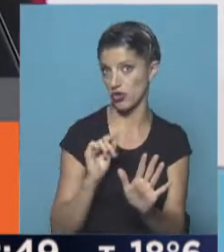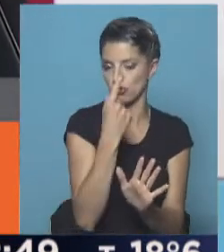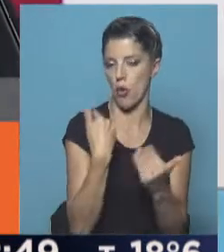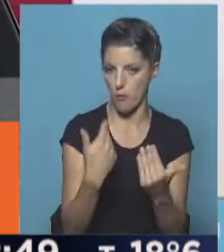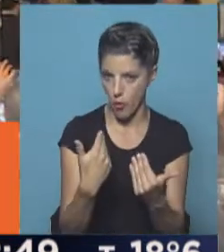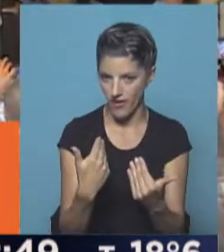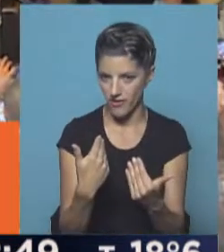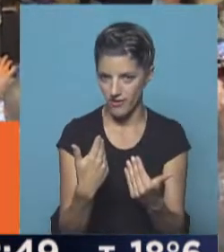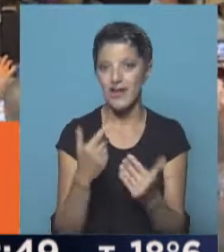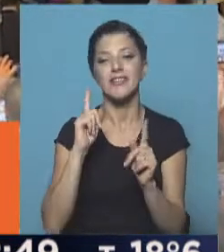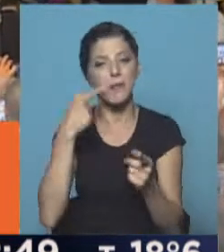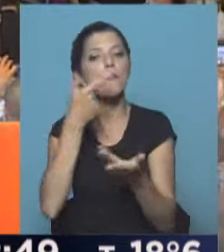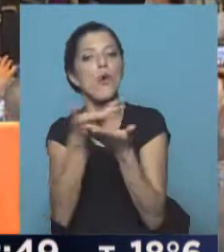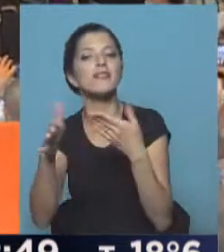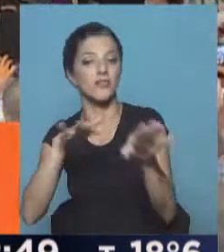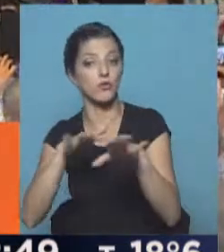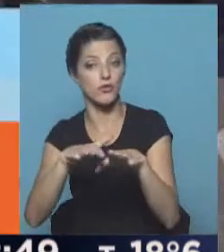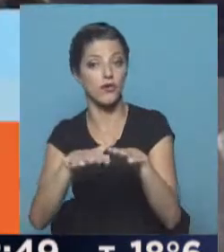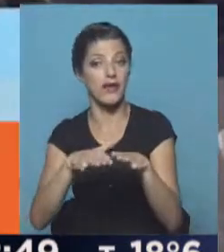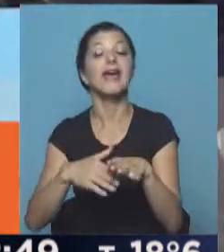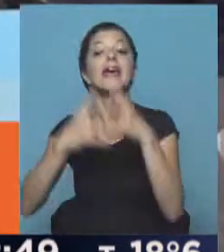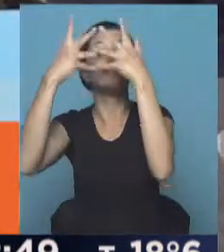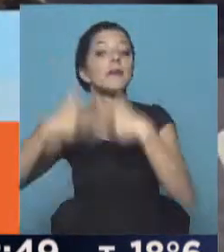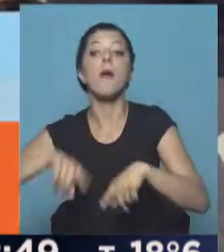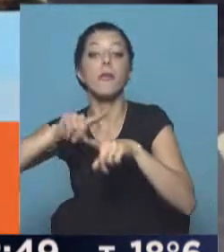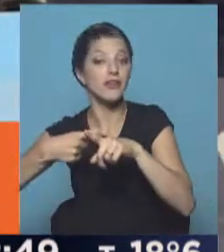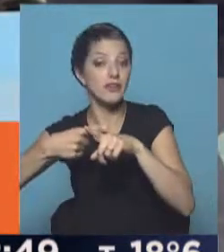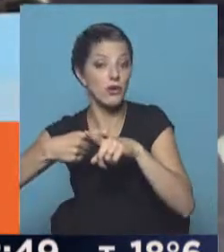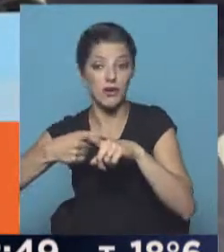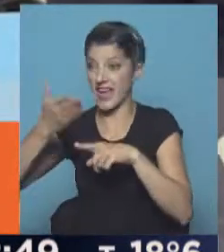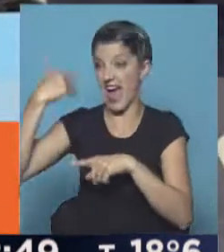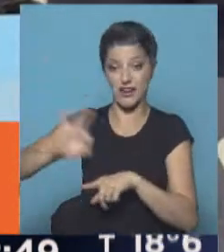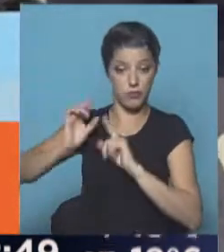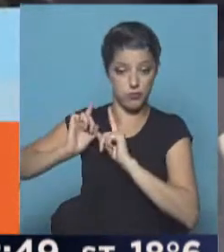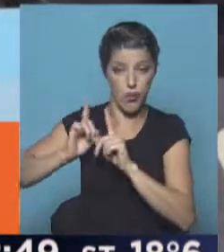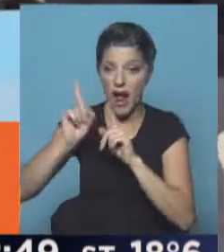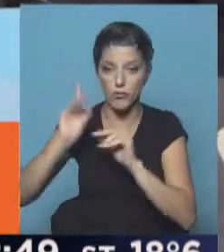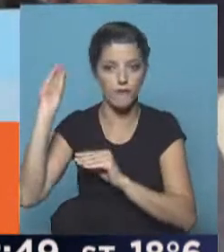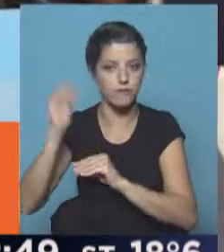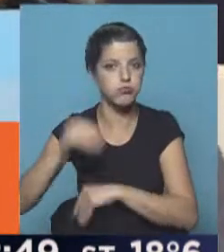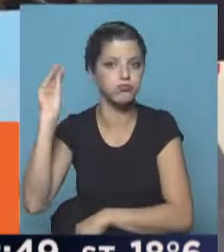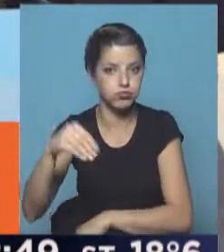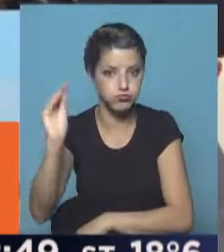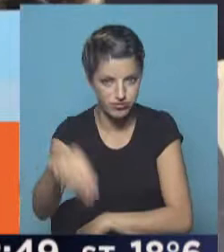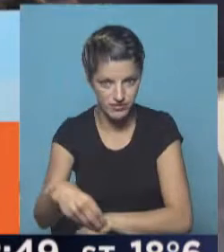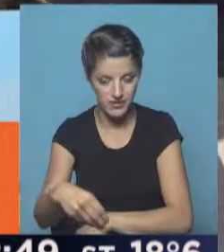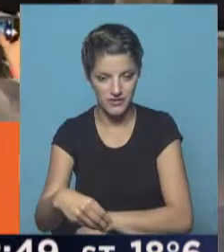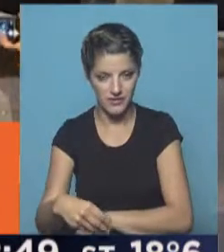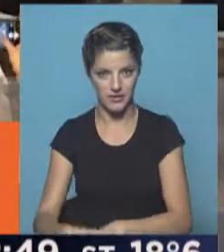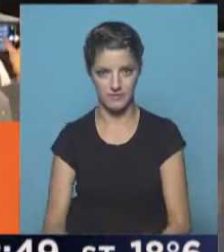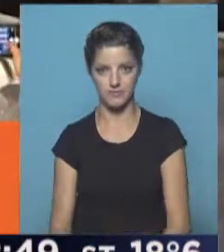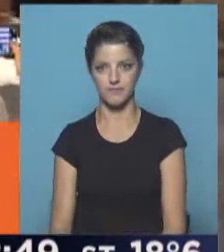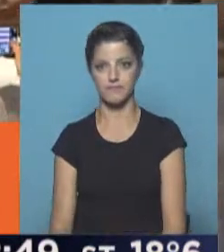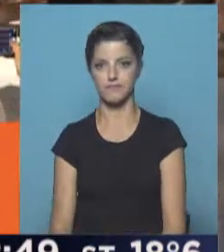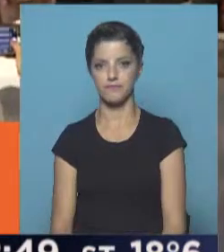emergente también de estas situaciones, de fracaso de los sistemas políticos institucionales. En ese sentido, no hay muchas diferencias para encontrar los